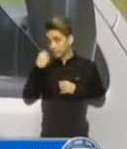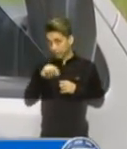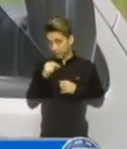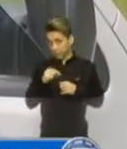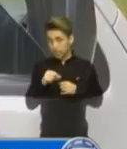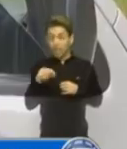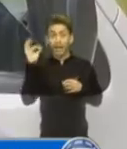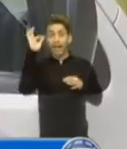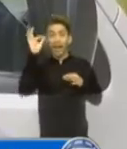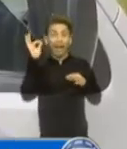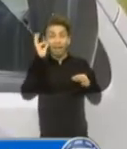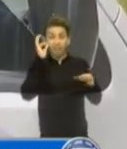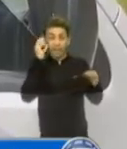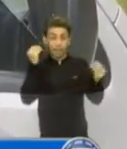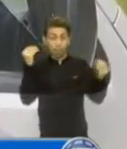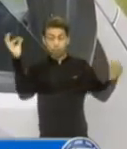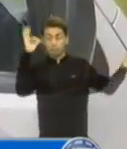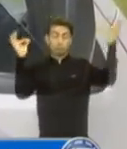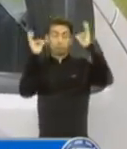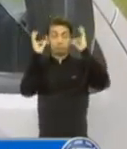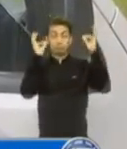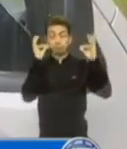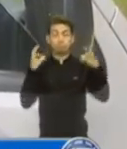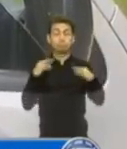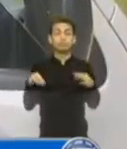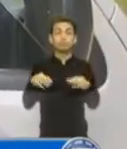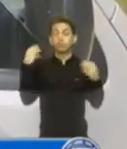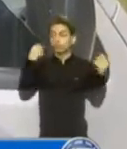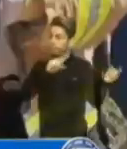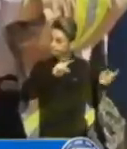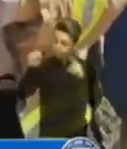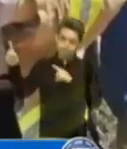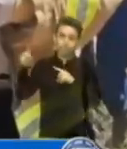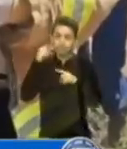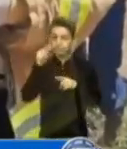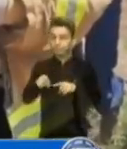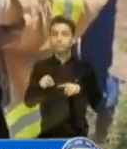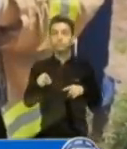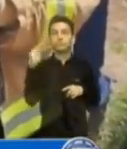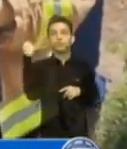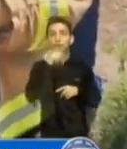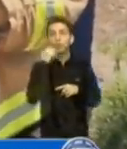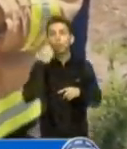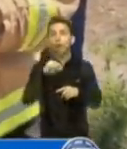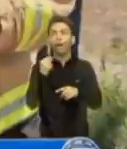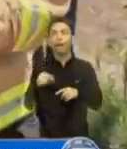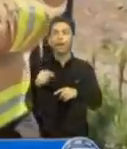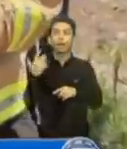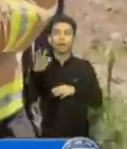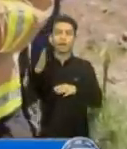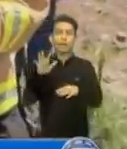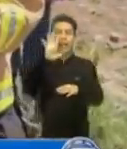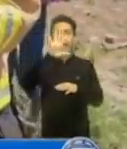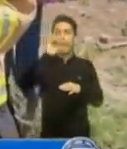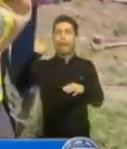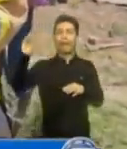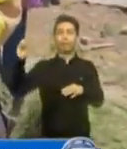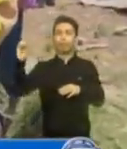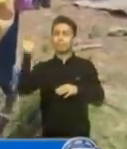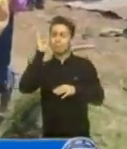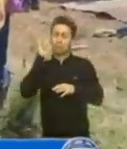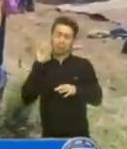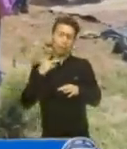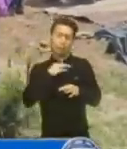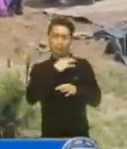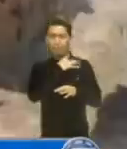abejas africanas. Al destacar unidades al lugar, pues encontramos a la señora más de 500 picaduras de los insectos, la